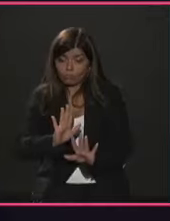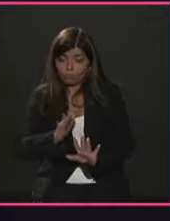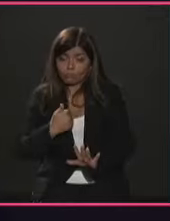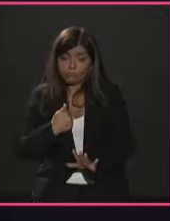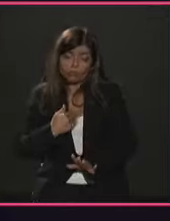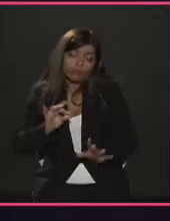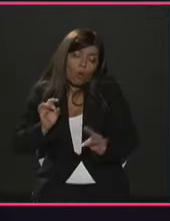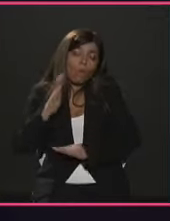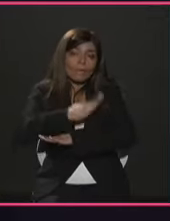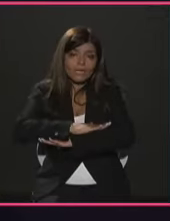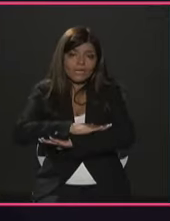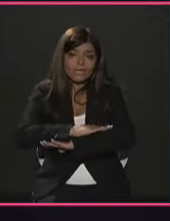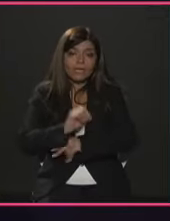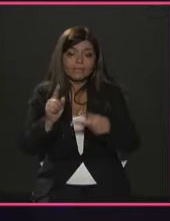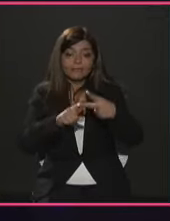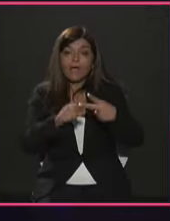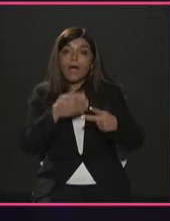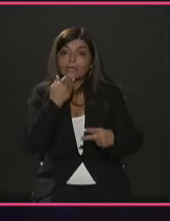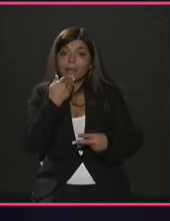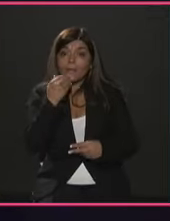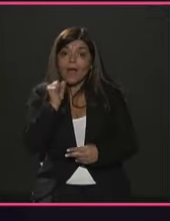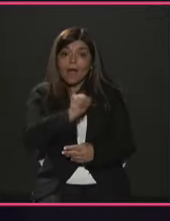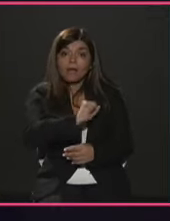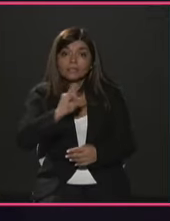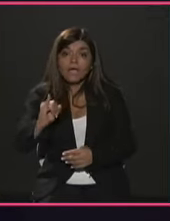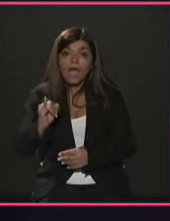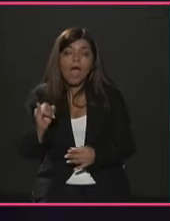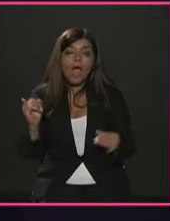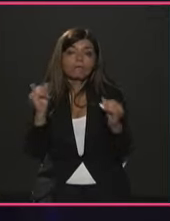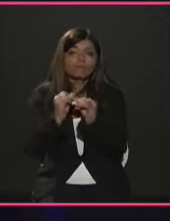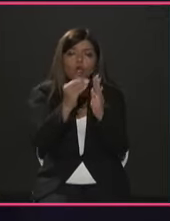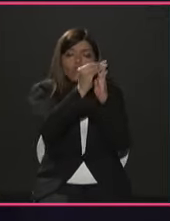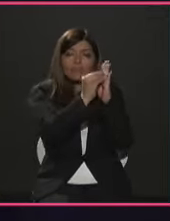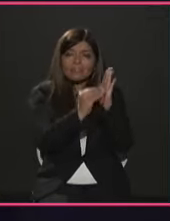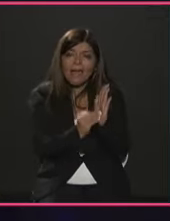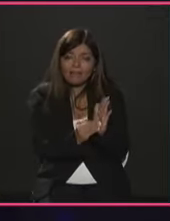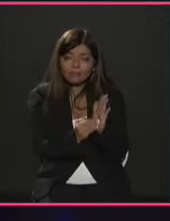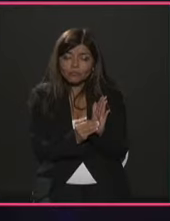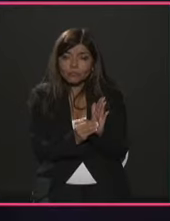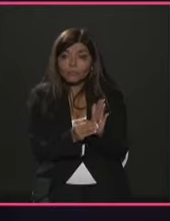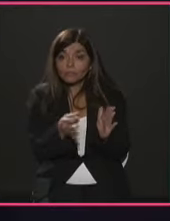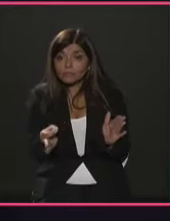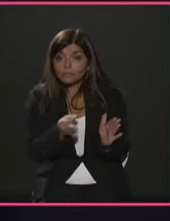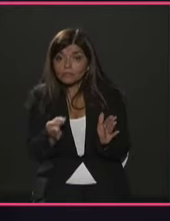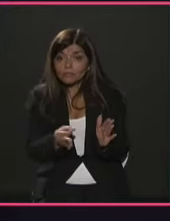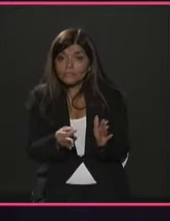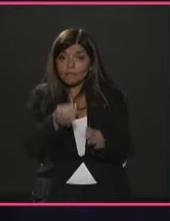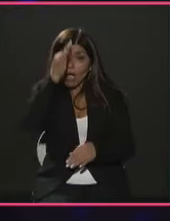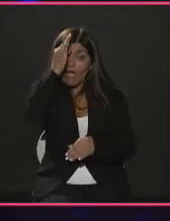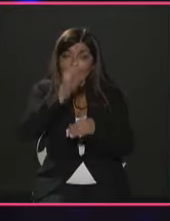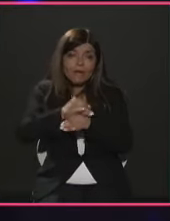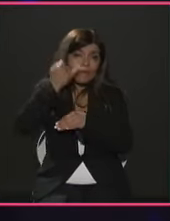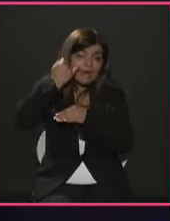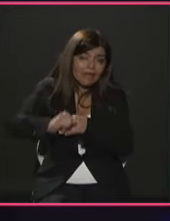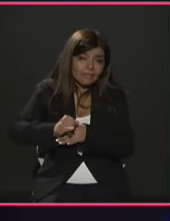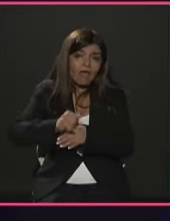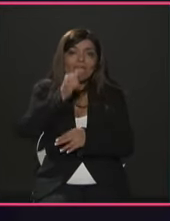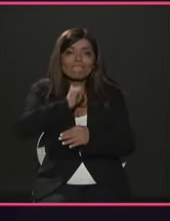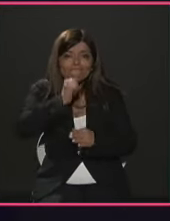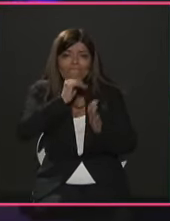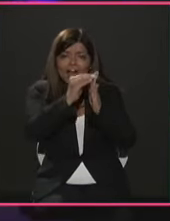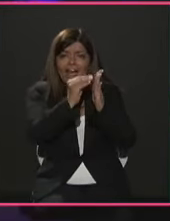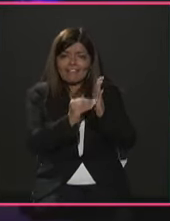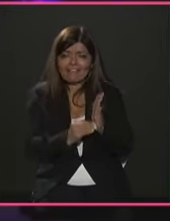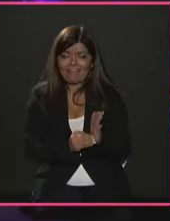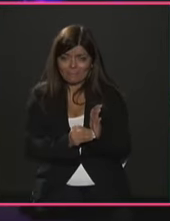segundo porque la Inteligencia artificial funciona con muchos datos y cuando hablamos de enfermedades desatendidas nos faltan datos